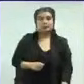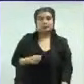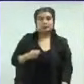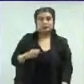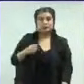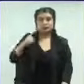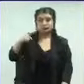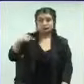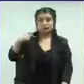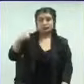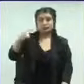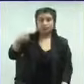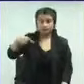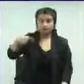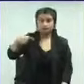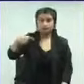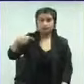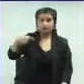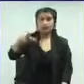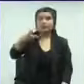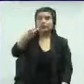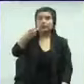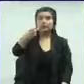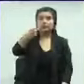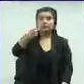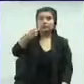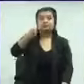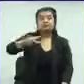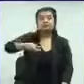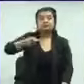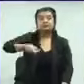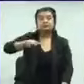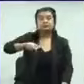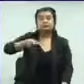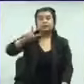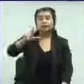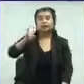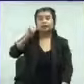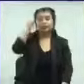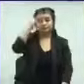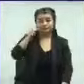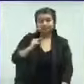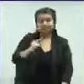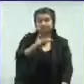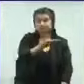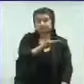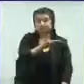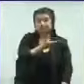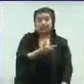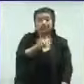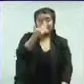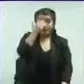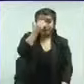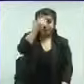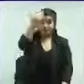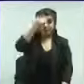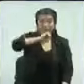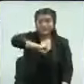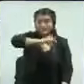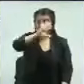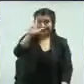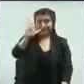Si podemos tener la lámina siguiente. Una interrupción por parte del diputado Luis Contreras. Por favor. Ministro, muy buenos días. Buenos días,